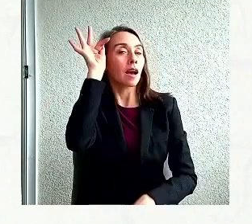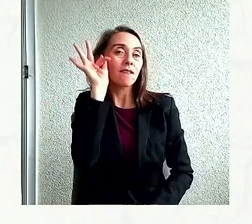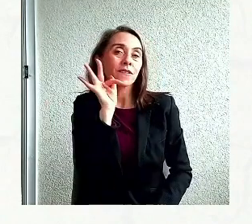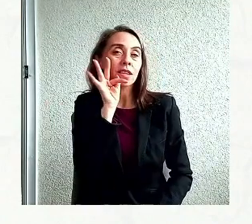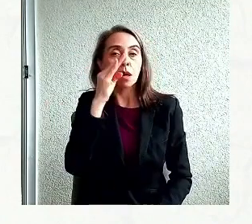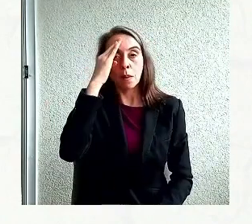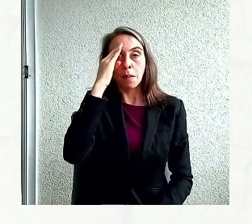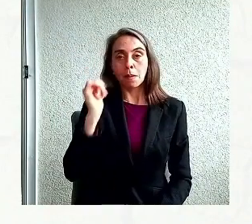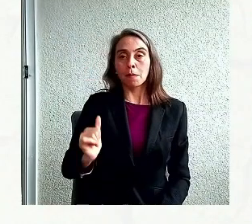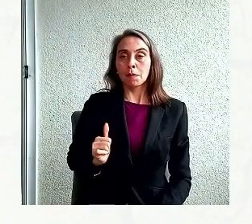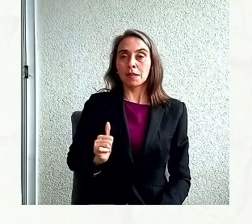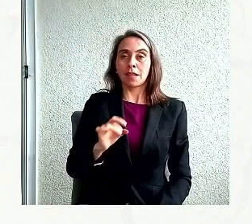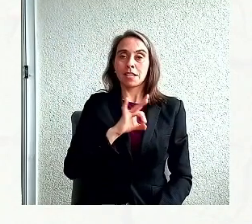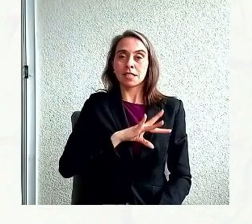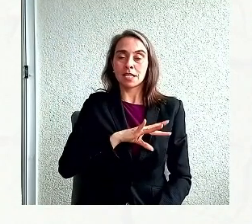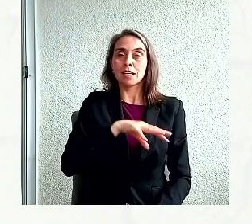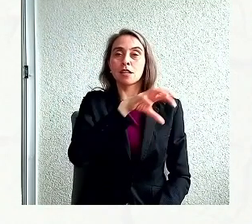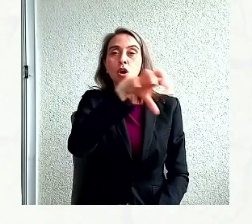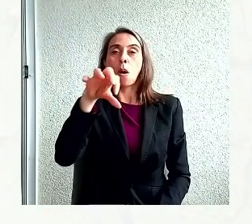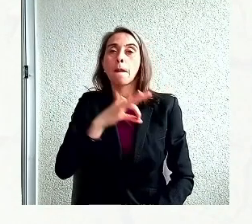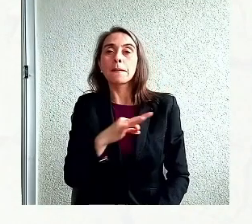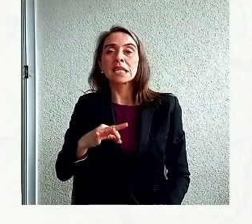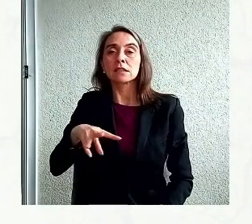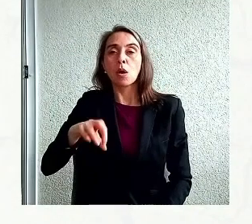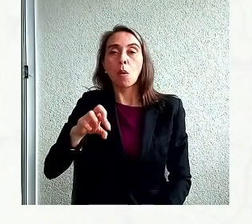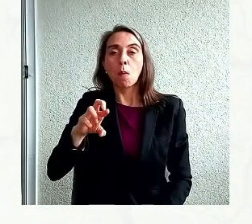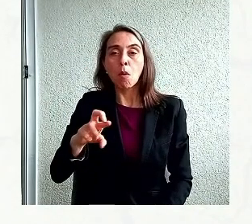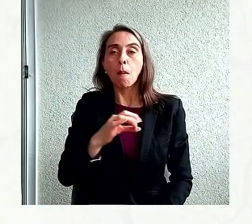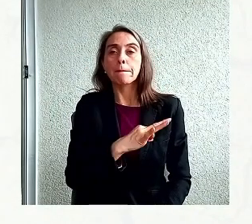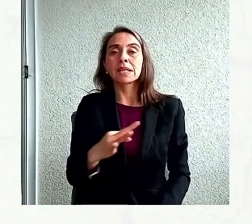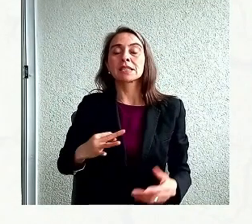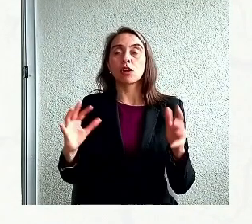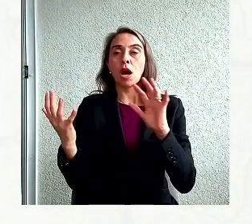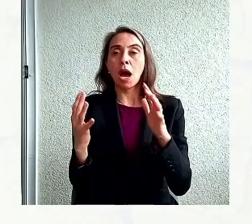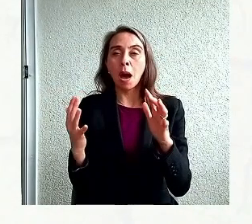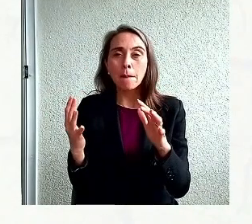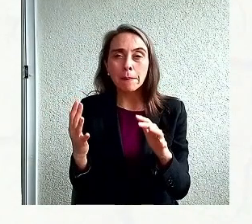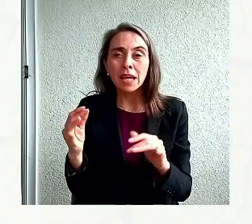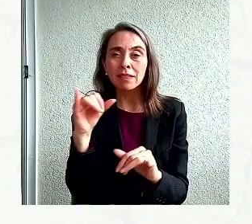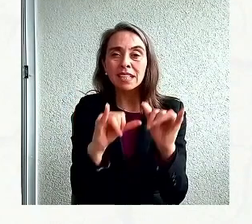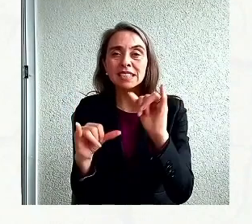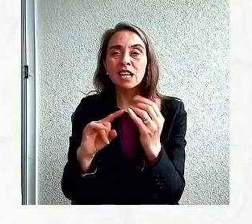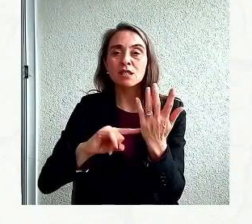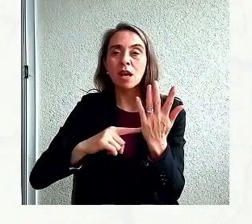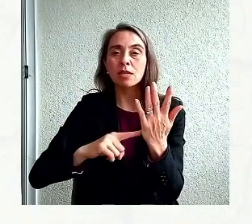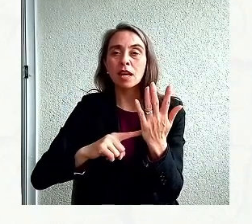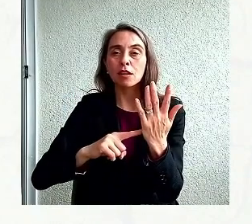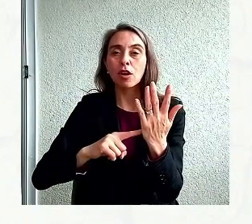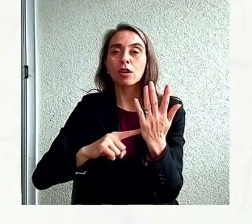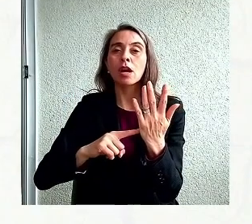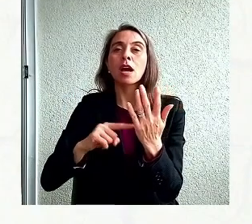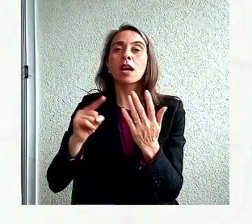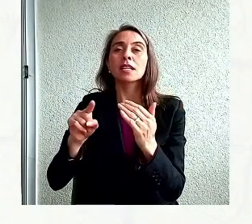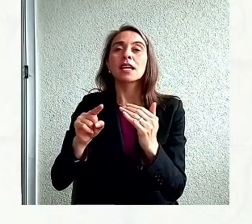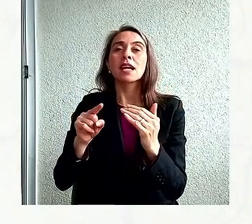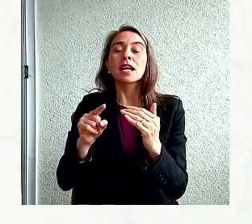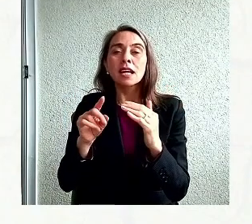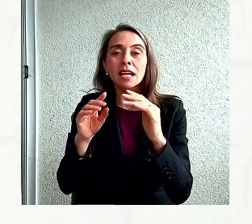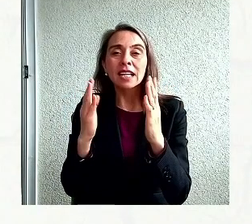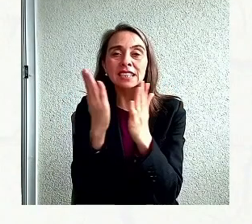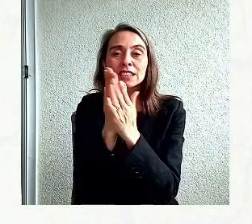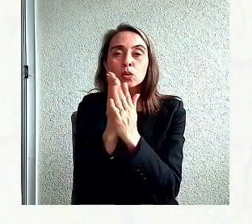Montaña, municipalidades de los Andes y la empresa sanitaria Guandina. Muchas gracias. Muchas gracias, Francisco. Muy interesante